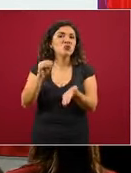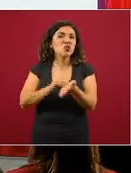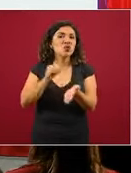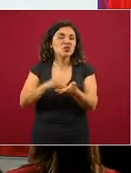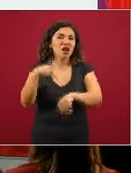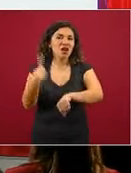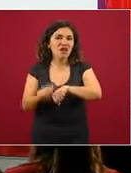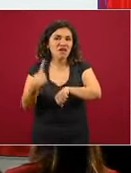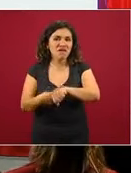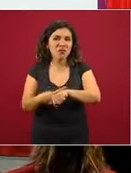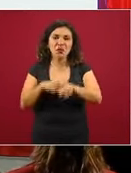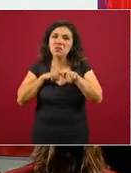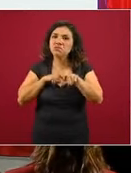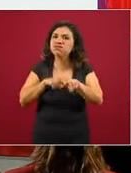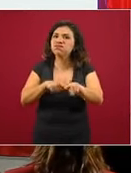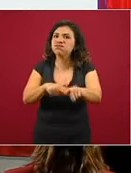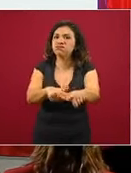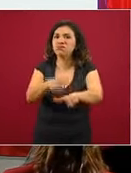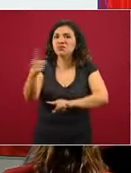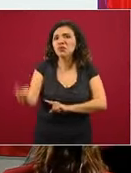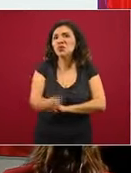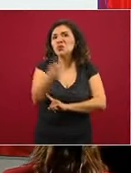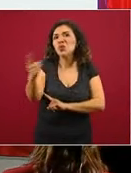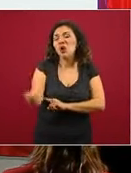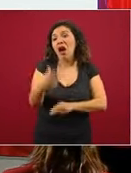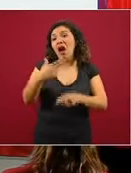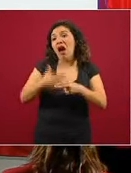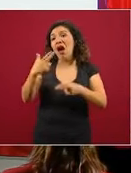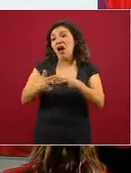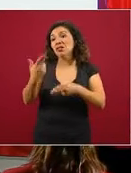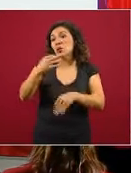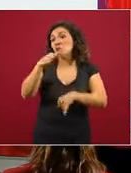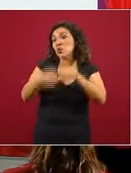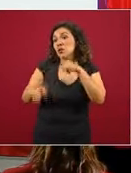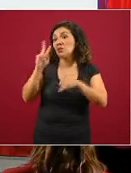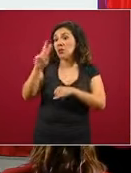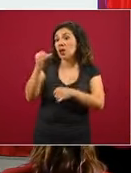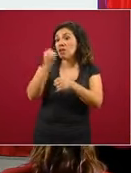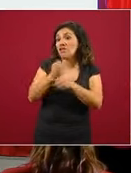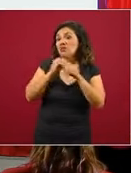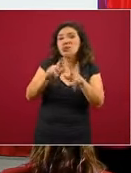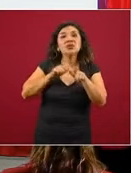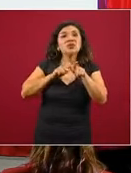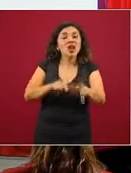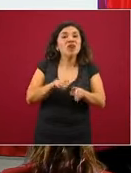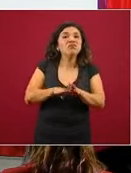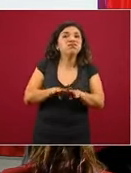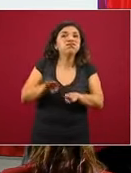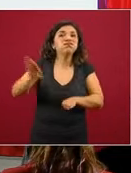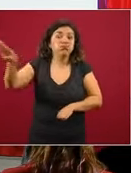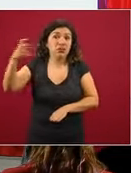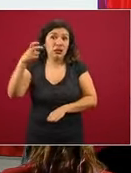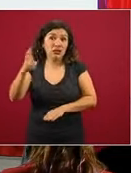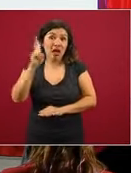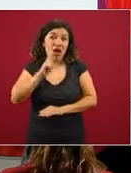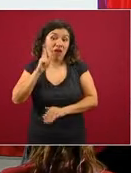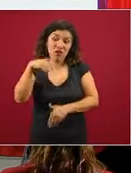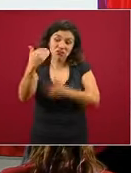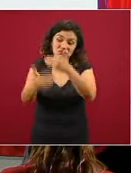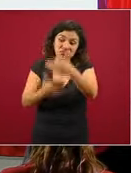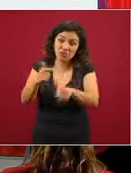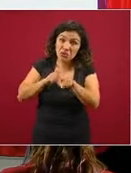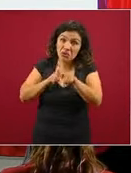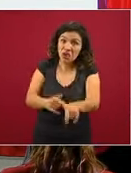continuo, un ascenso permanente, que hasta los últimos datos no ha terminado. Habría que ver si este ascenso todavía pudiera